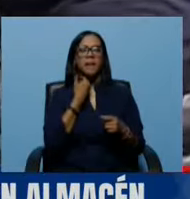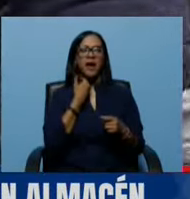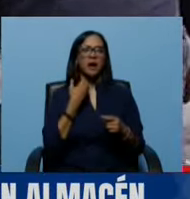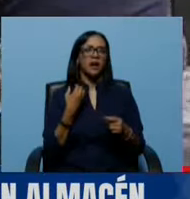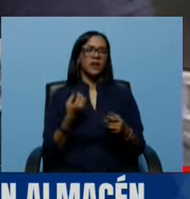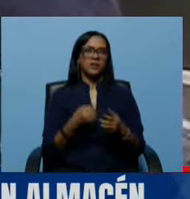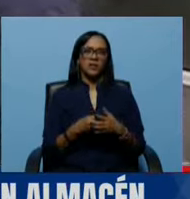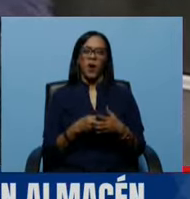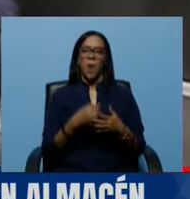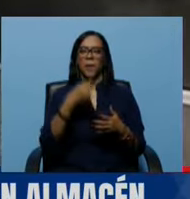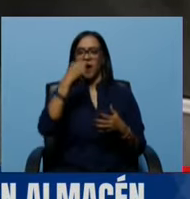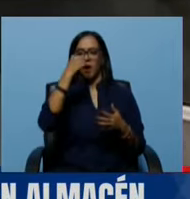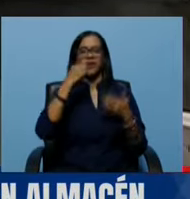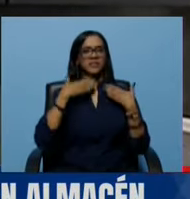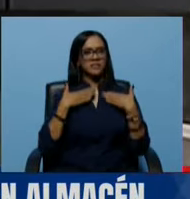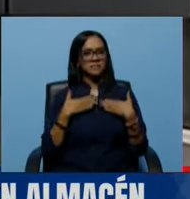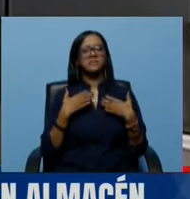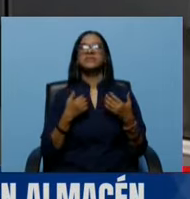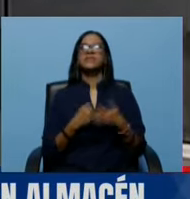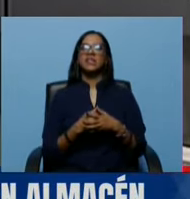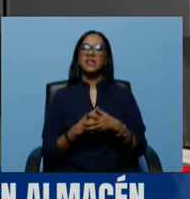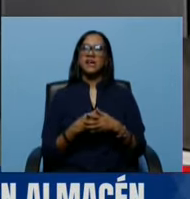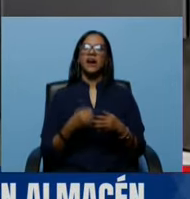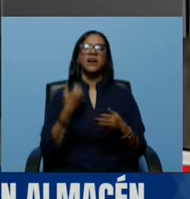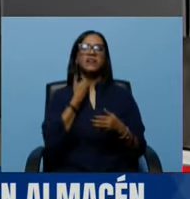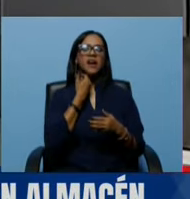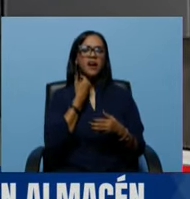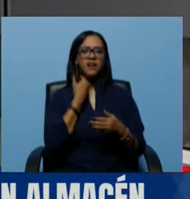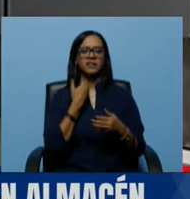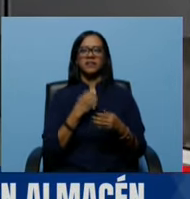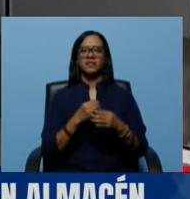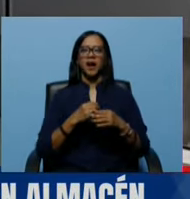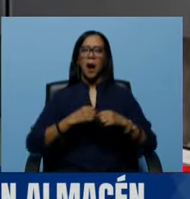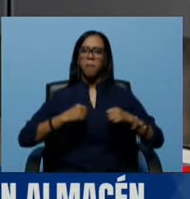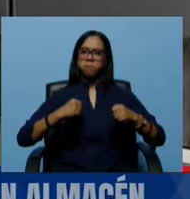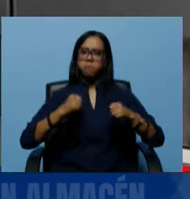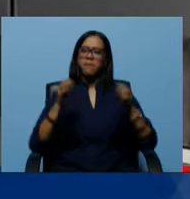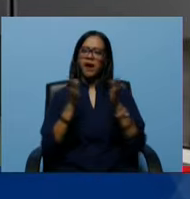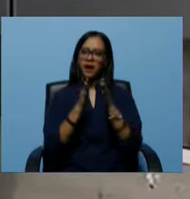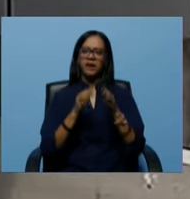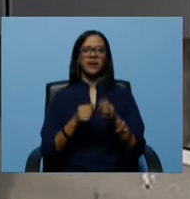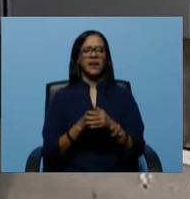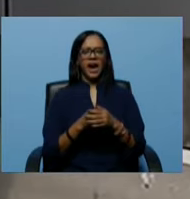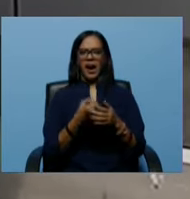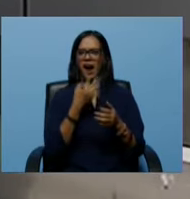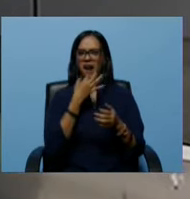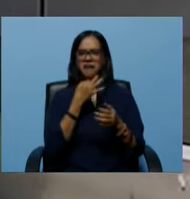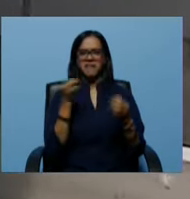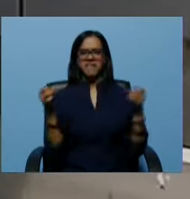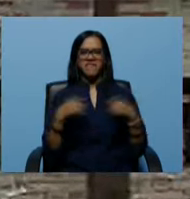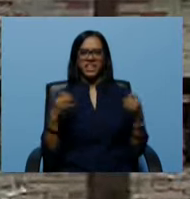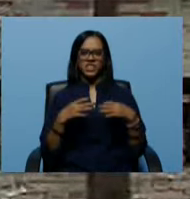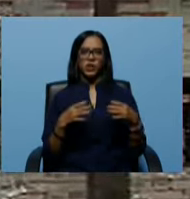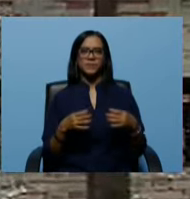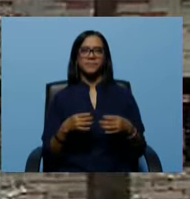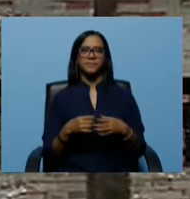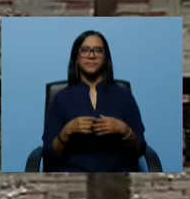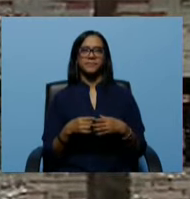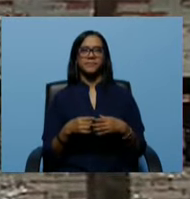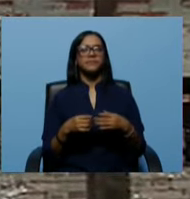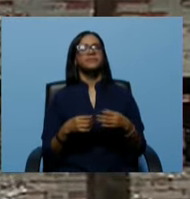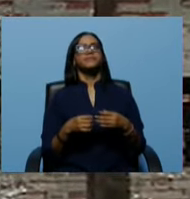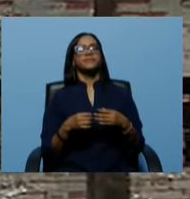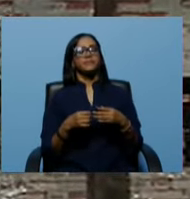como ansiolíticos, antipiréticos, antiinflamatorios, antibióticos, y me acompaña nuestro compañero, nuestro